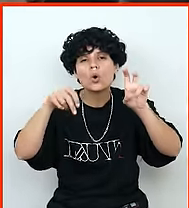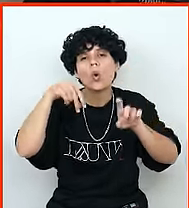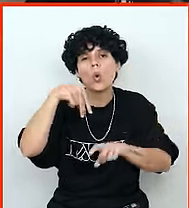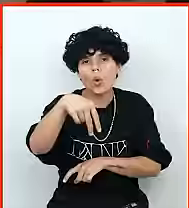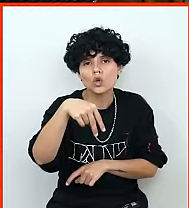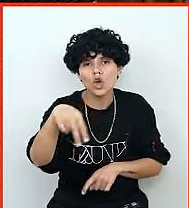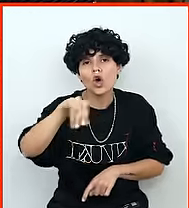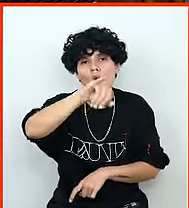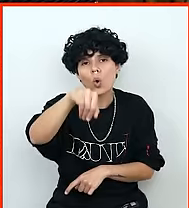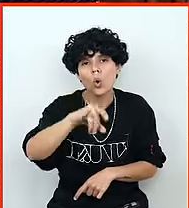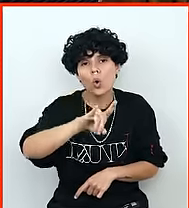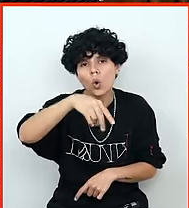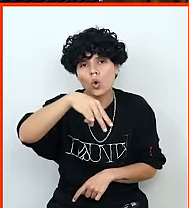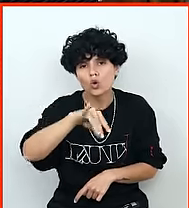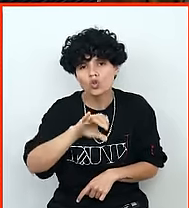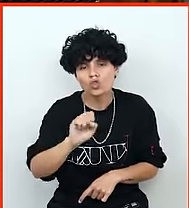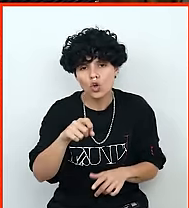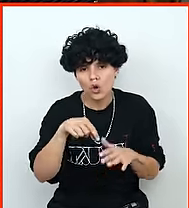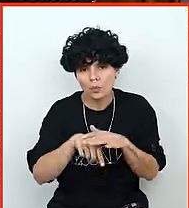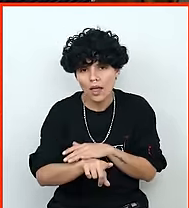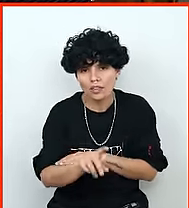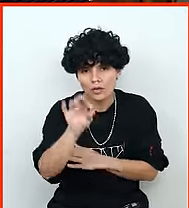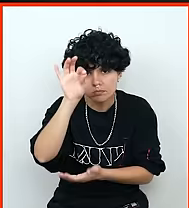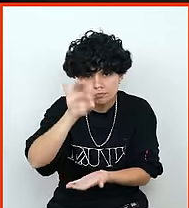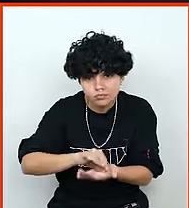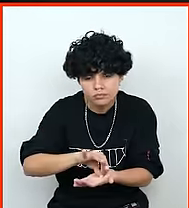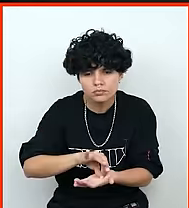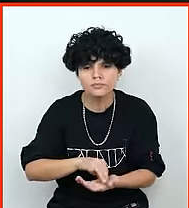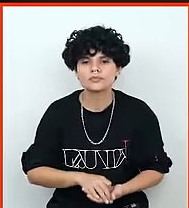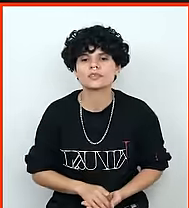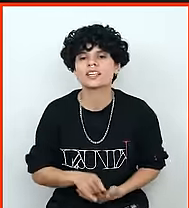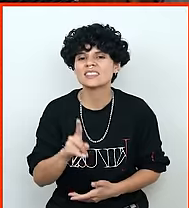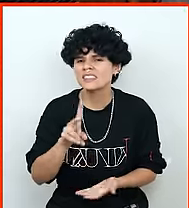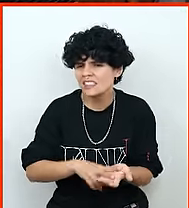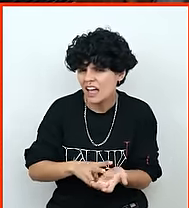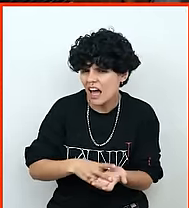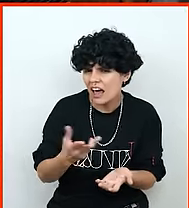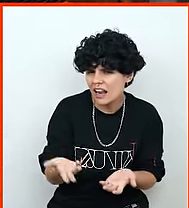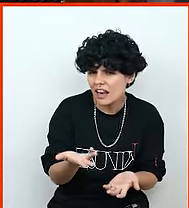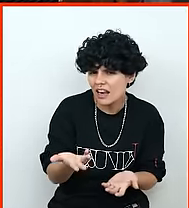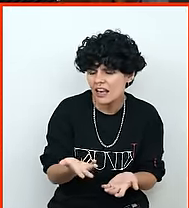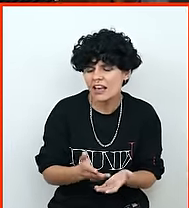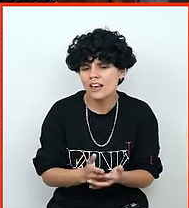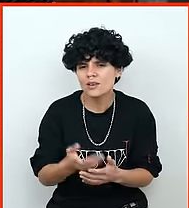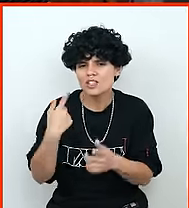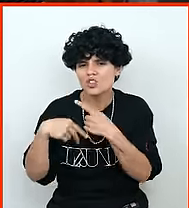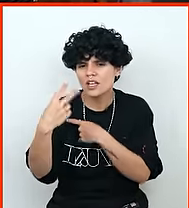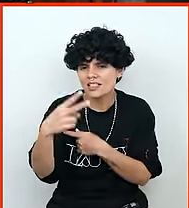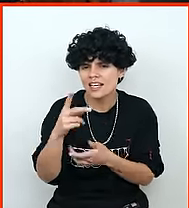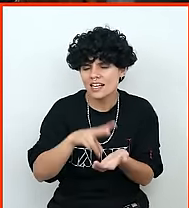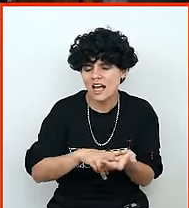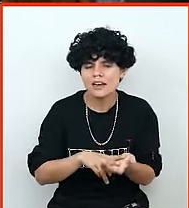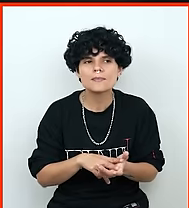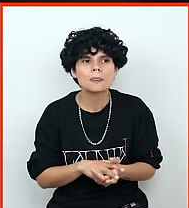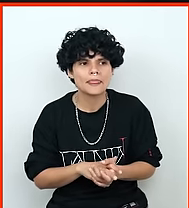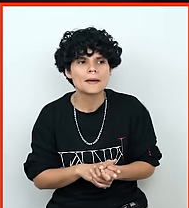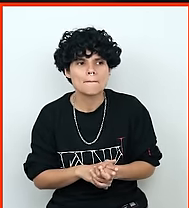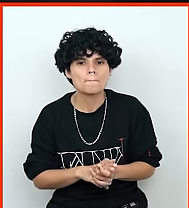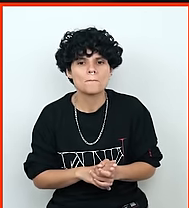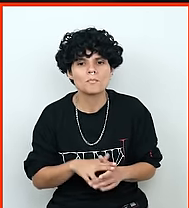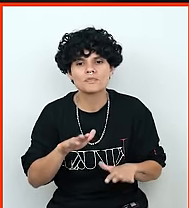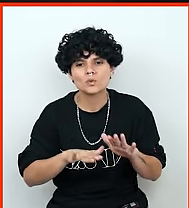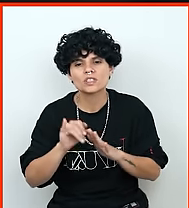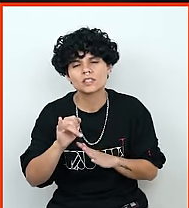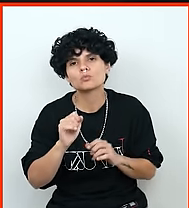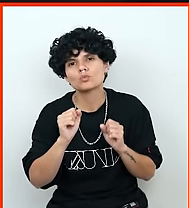letra es impresionante, weón. ¿Es una historia real? Muchas de las letras tienen que ver con historias, claro, que